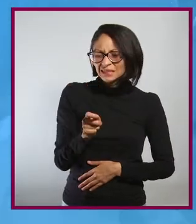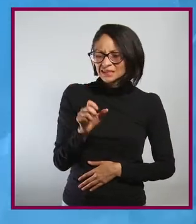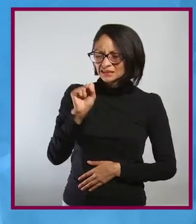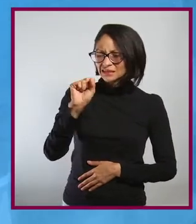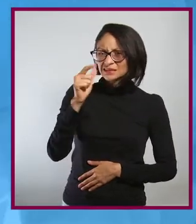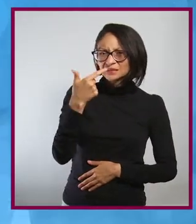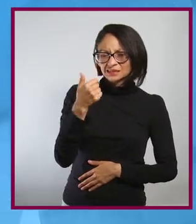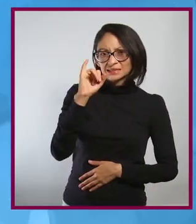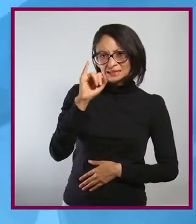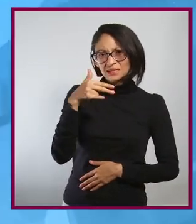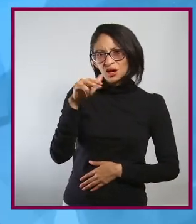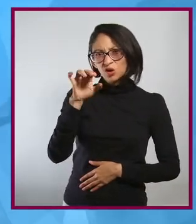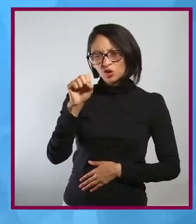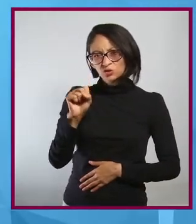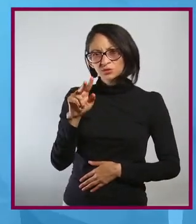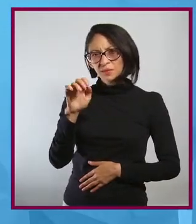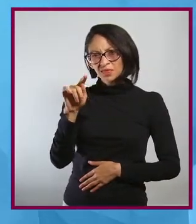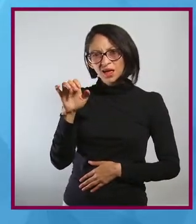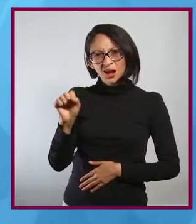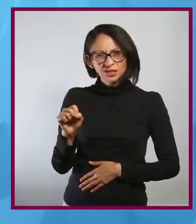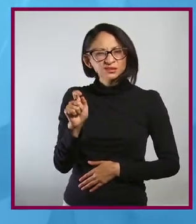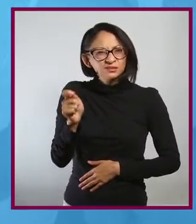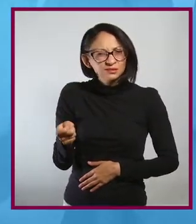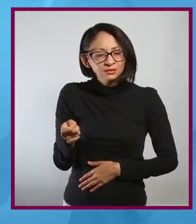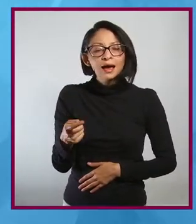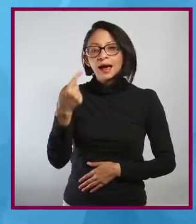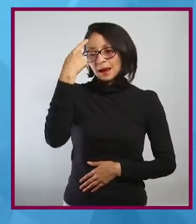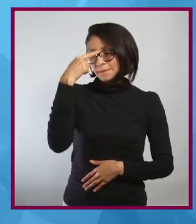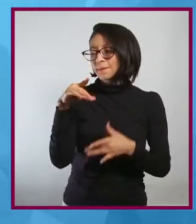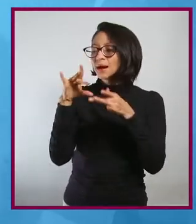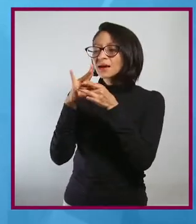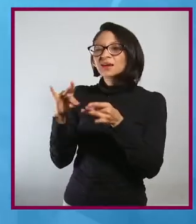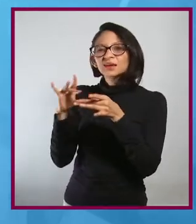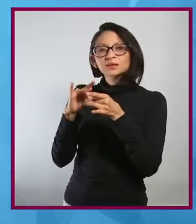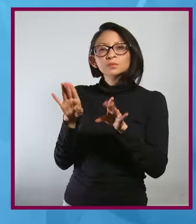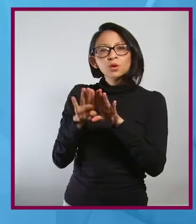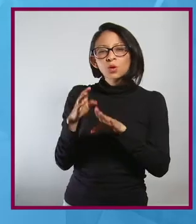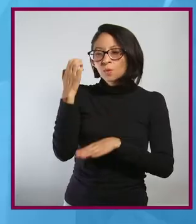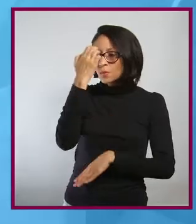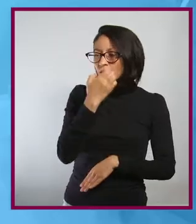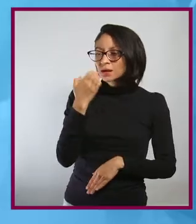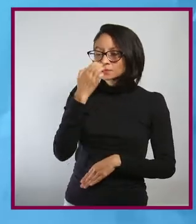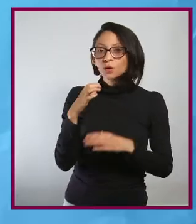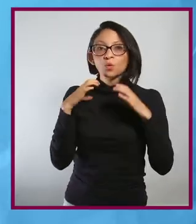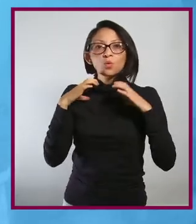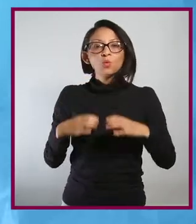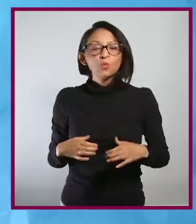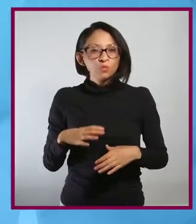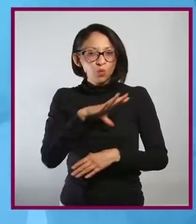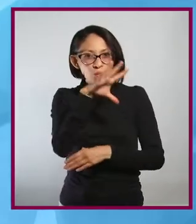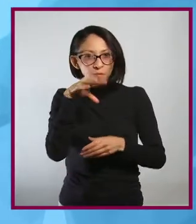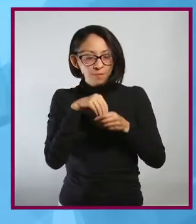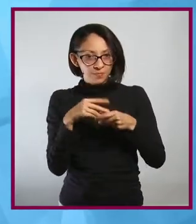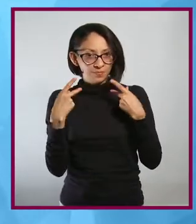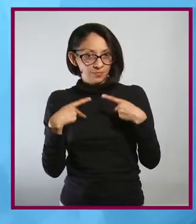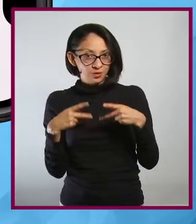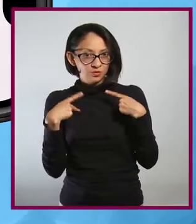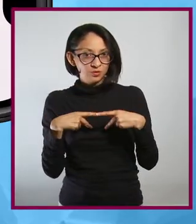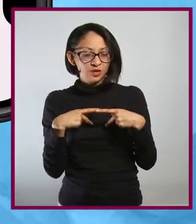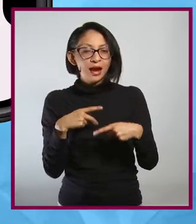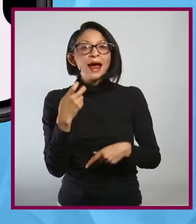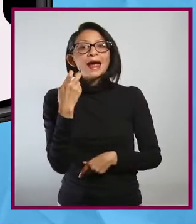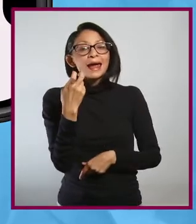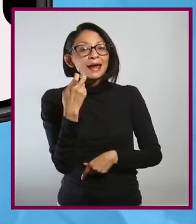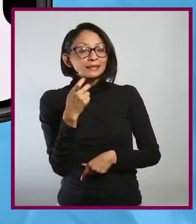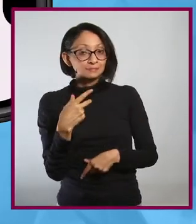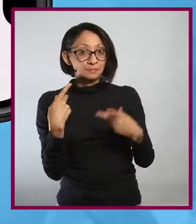¿Sabes qué son los signos vitales? Los signos vitales son indicadores que nos ayudan a evaluar el estado general de una persona, la